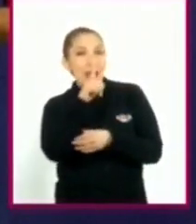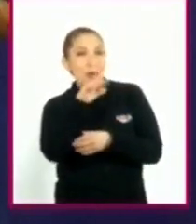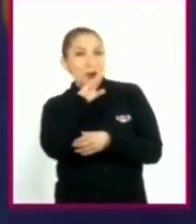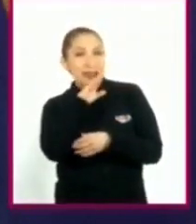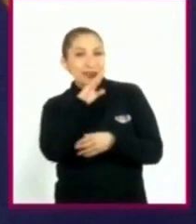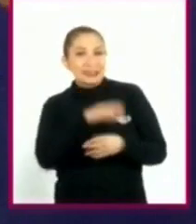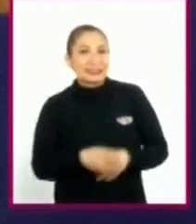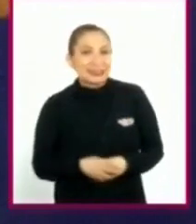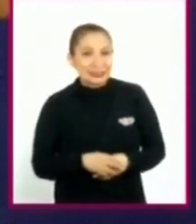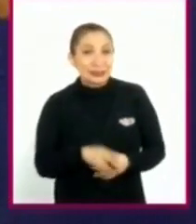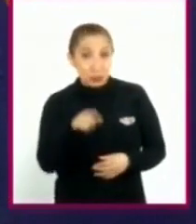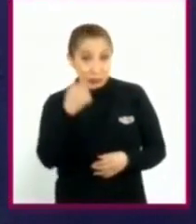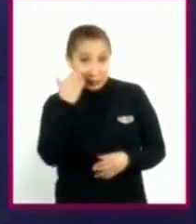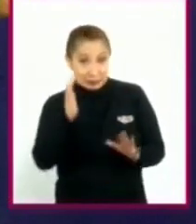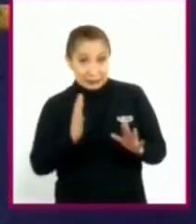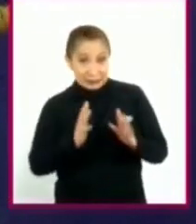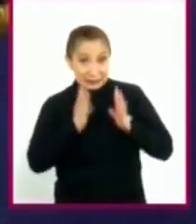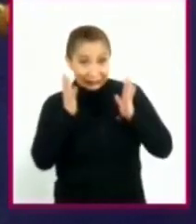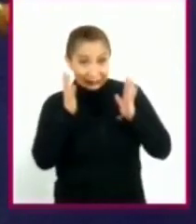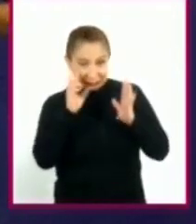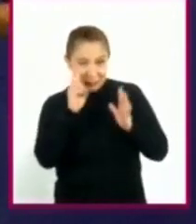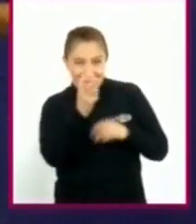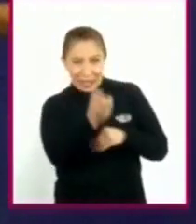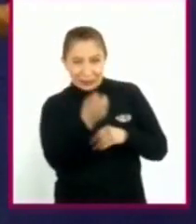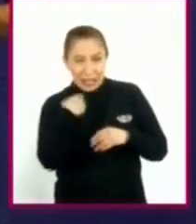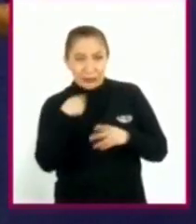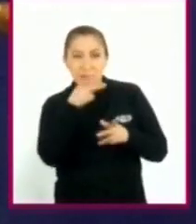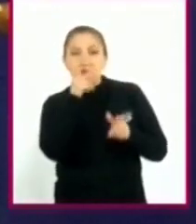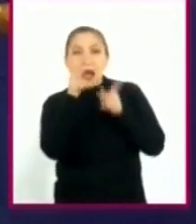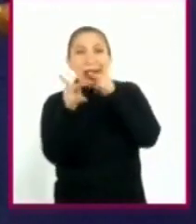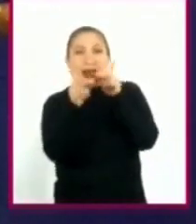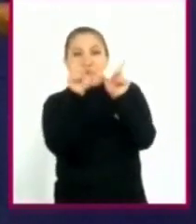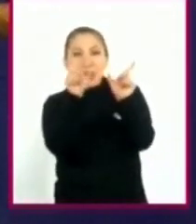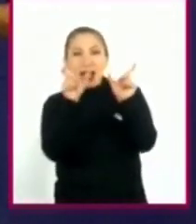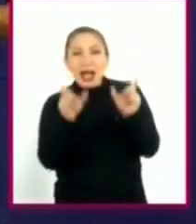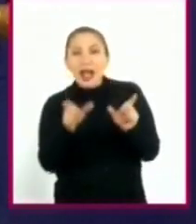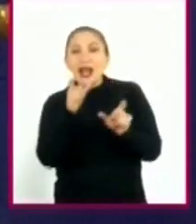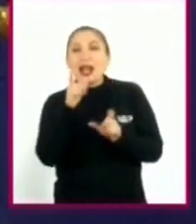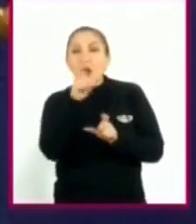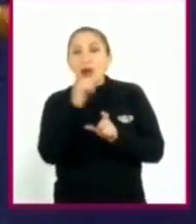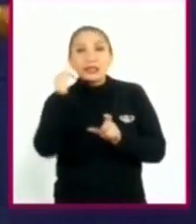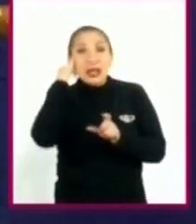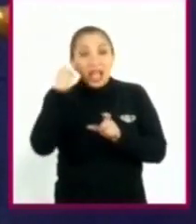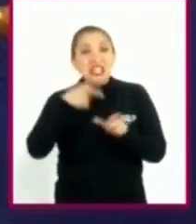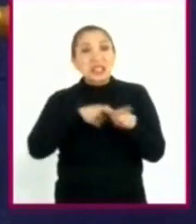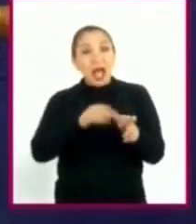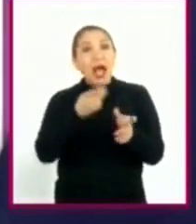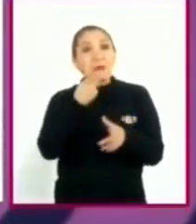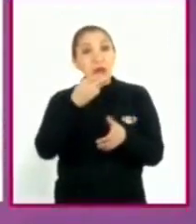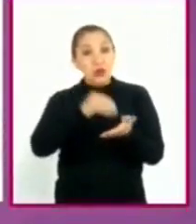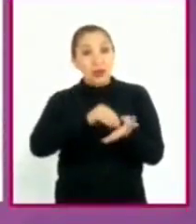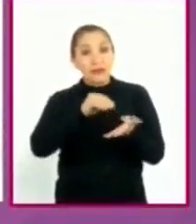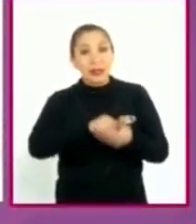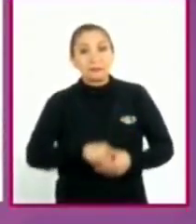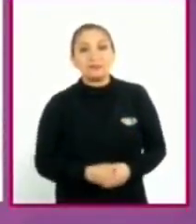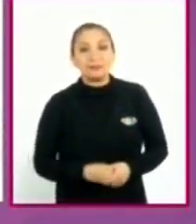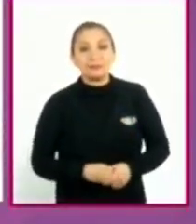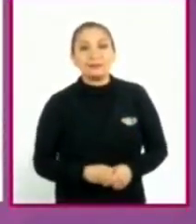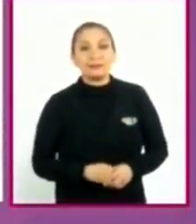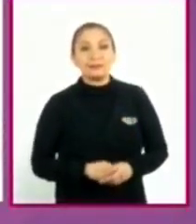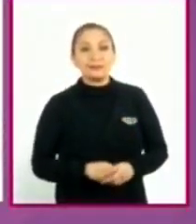materna. ¿Se quieren sorprender? Veamos algunas palabras de lenguas indígenas que se siguen usando.